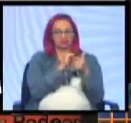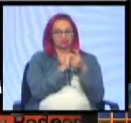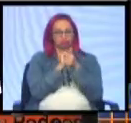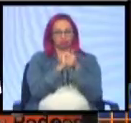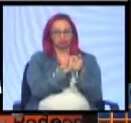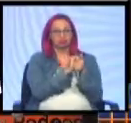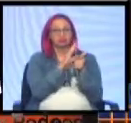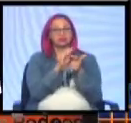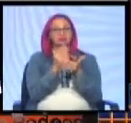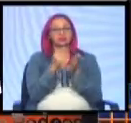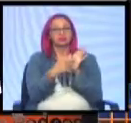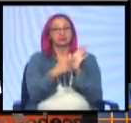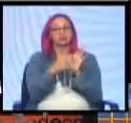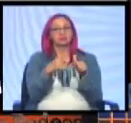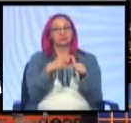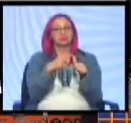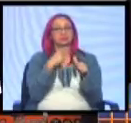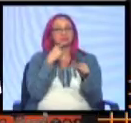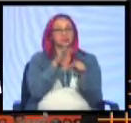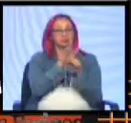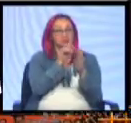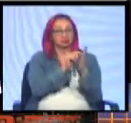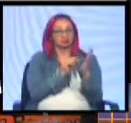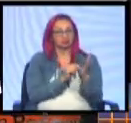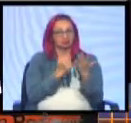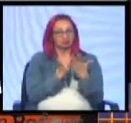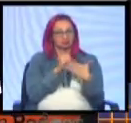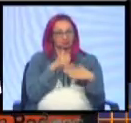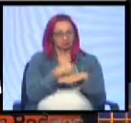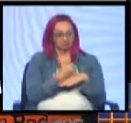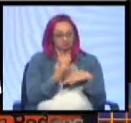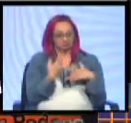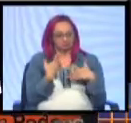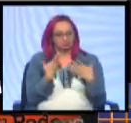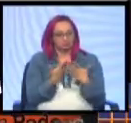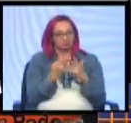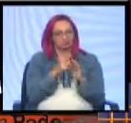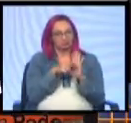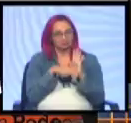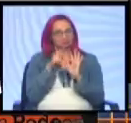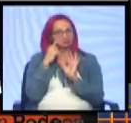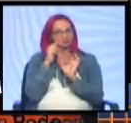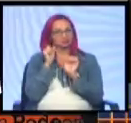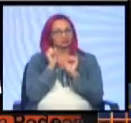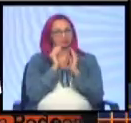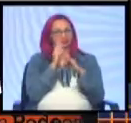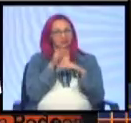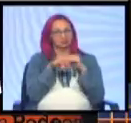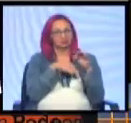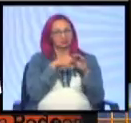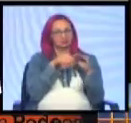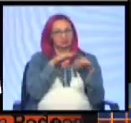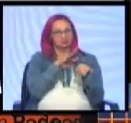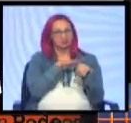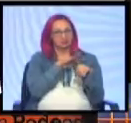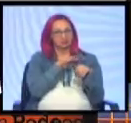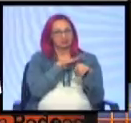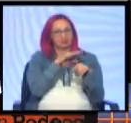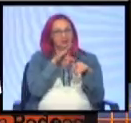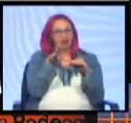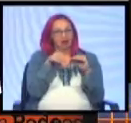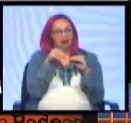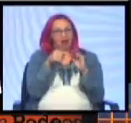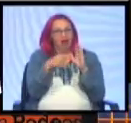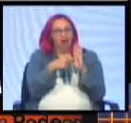solidaristas que nos demuestran, primero, cumplen los requisitos que están establecidos en la normativa para poder acceder a este tipo de autorizaciones, y además